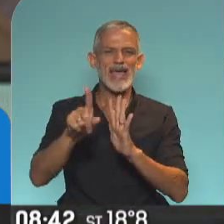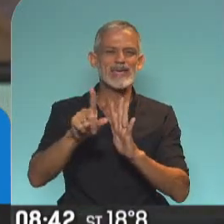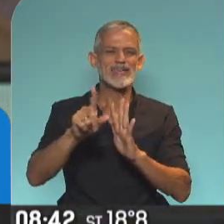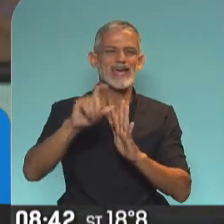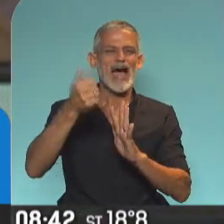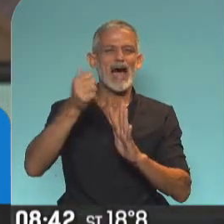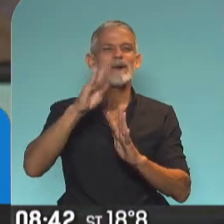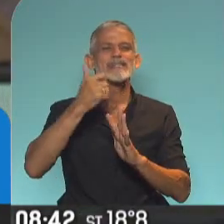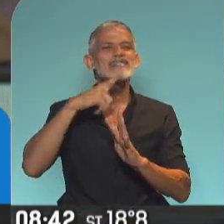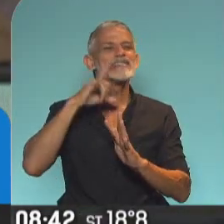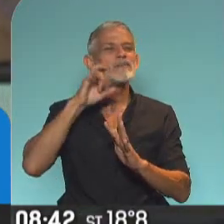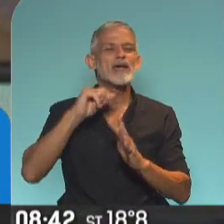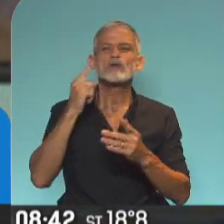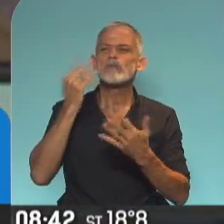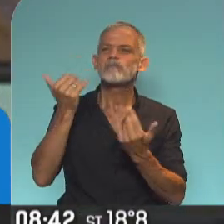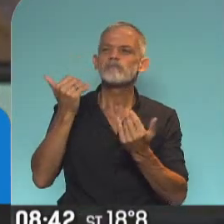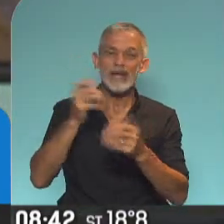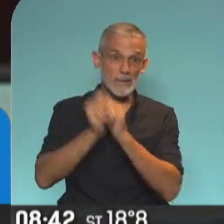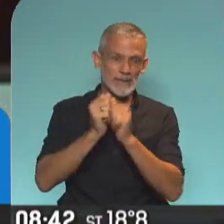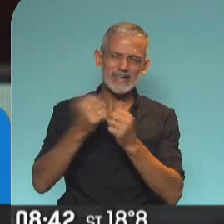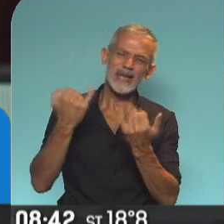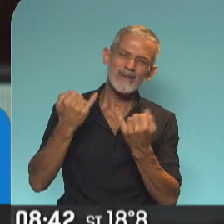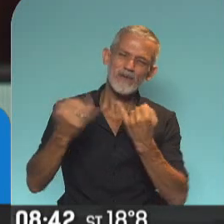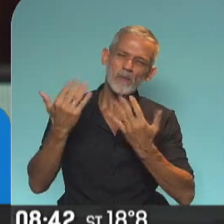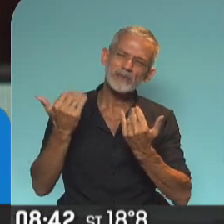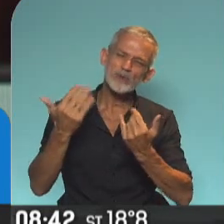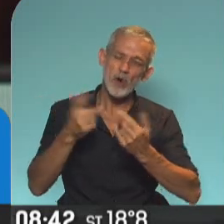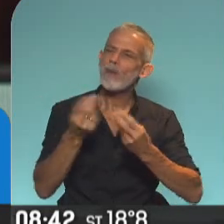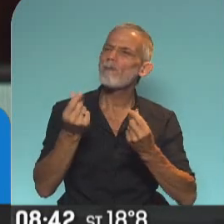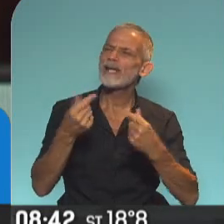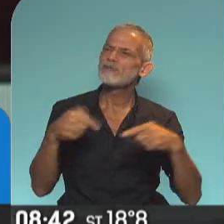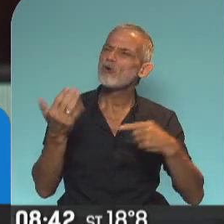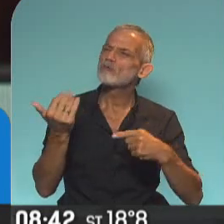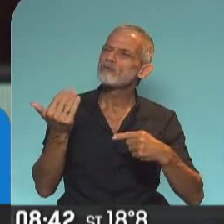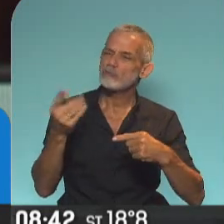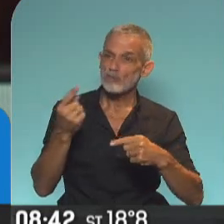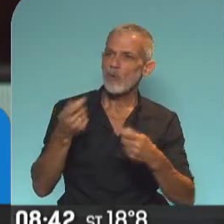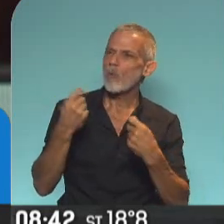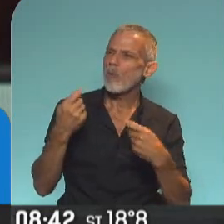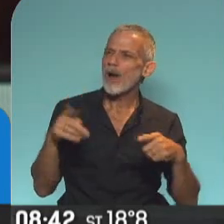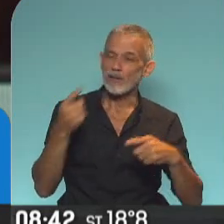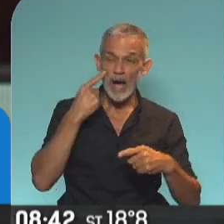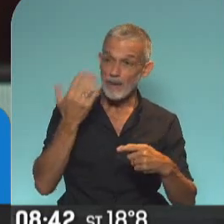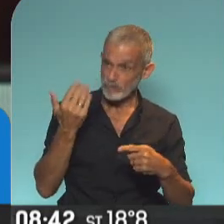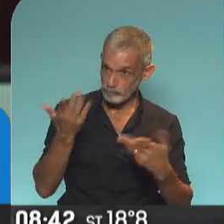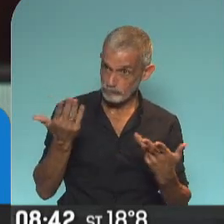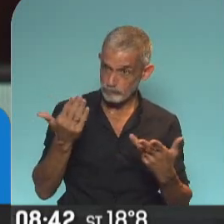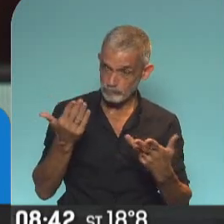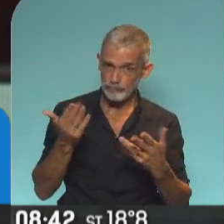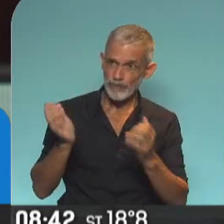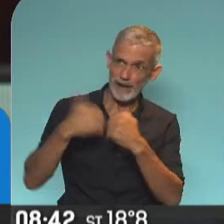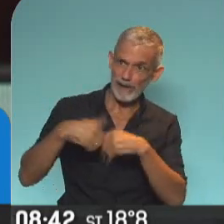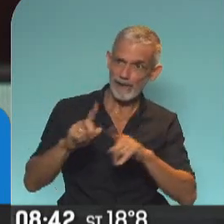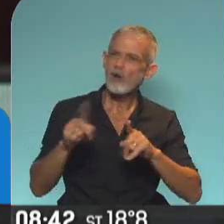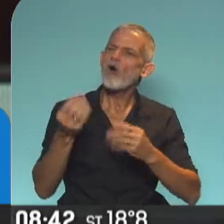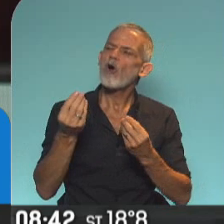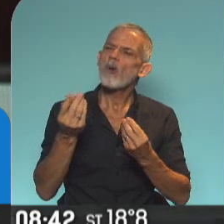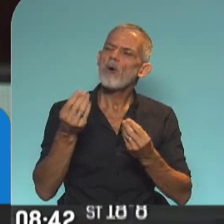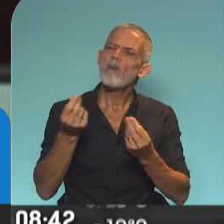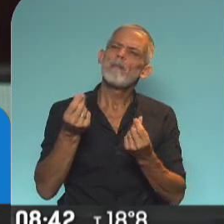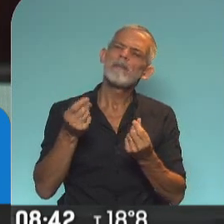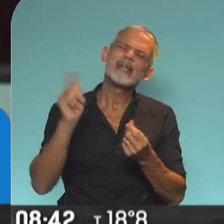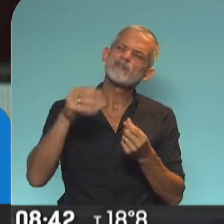antes para poder hacerlo ahora. Ahora, lo que dice es, tenemos que regular los precios del otro lado para que el sindicato de este lado diga, está